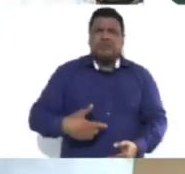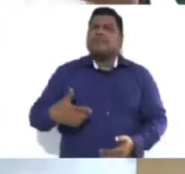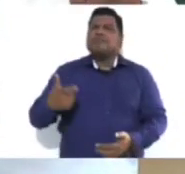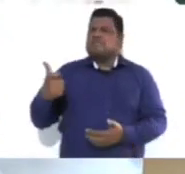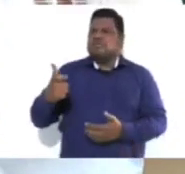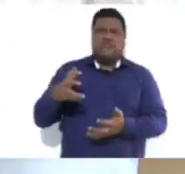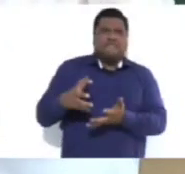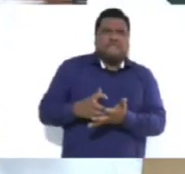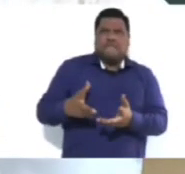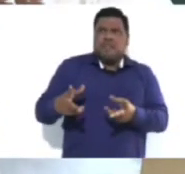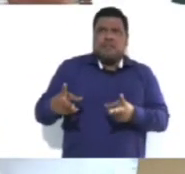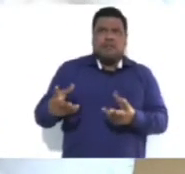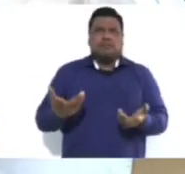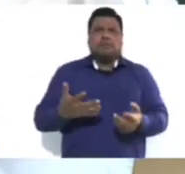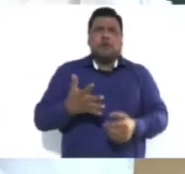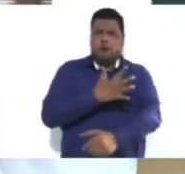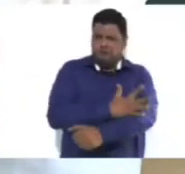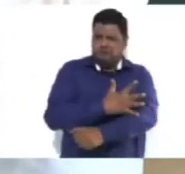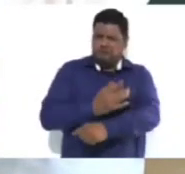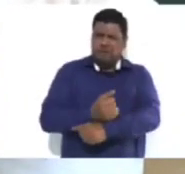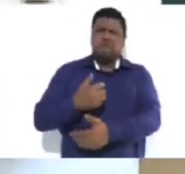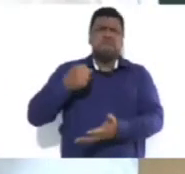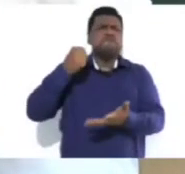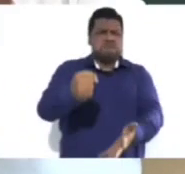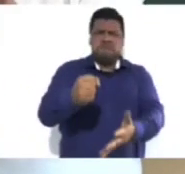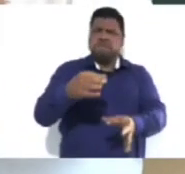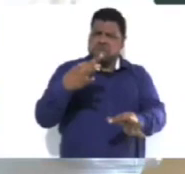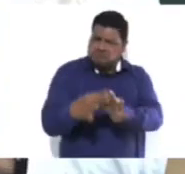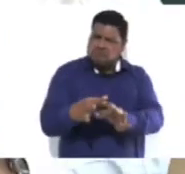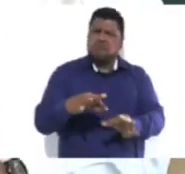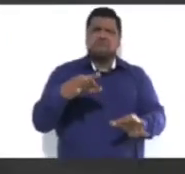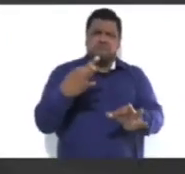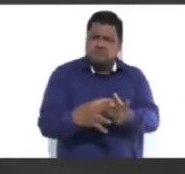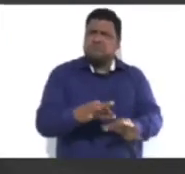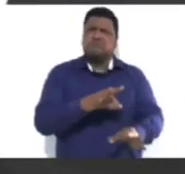corrupción, el presupuesto alcanza y rinde.